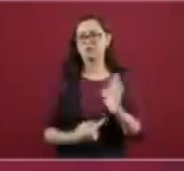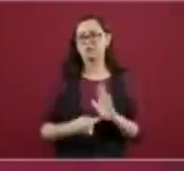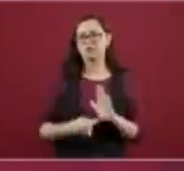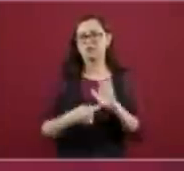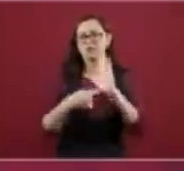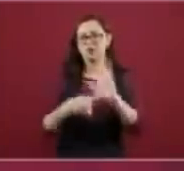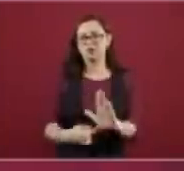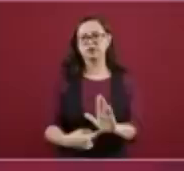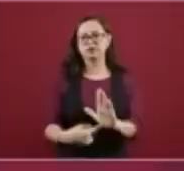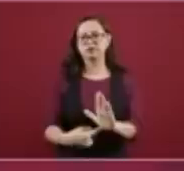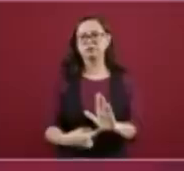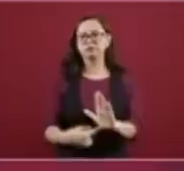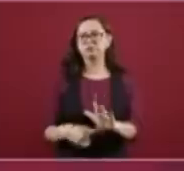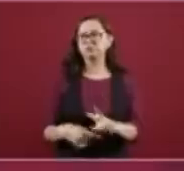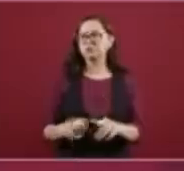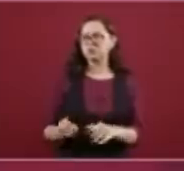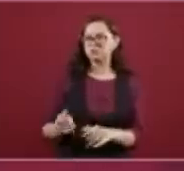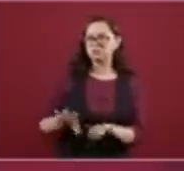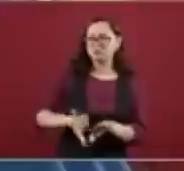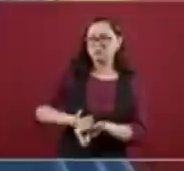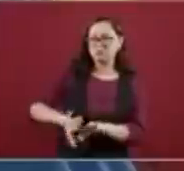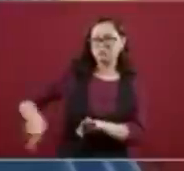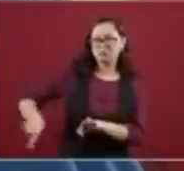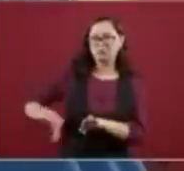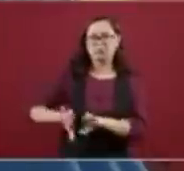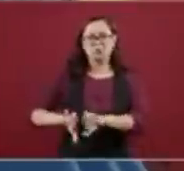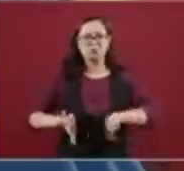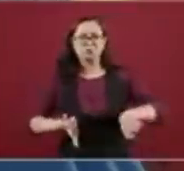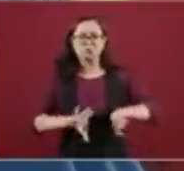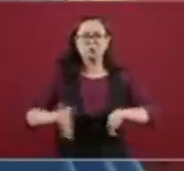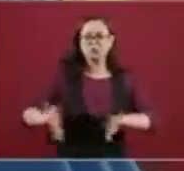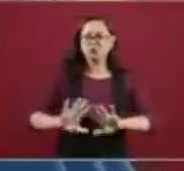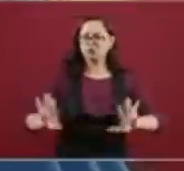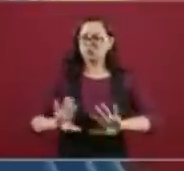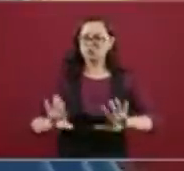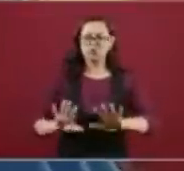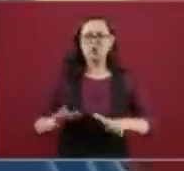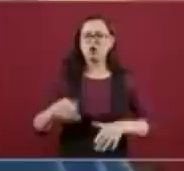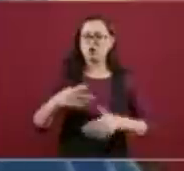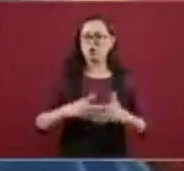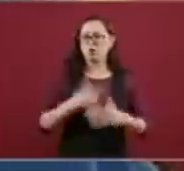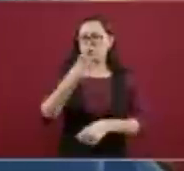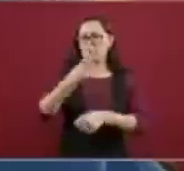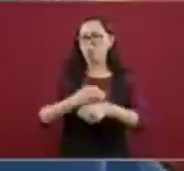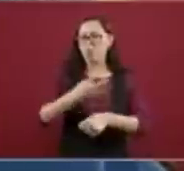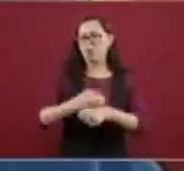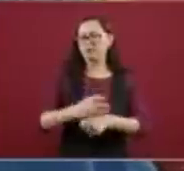dejar a nadie atrás. En el proyecto de cultura de la Cuarta Transformación nadie queda fuera.